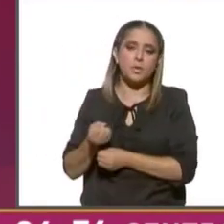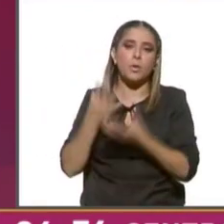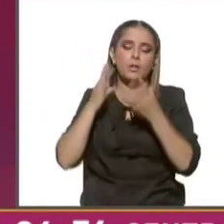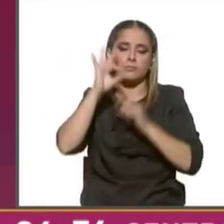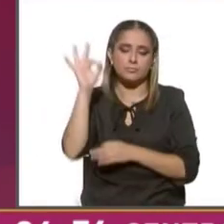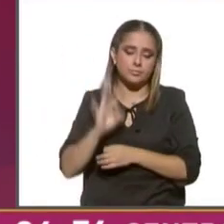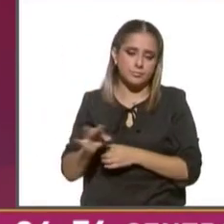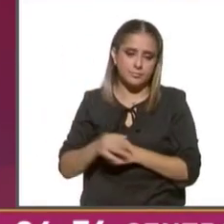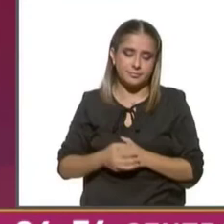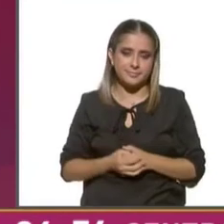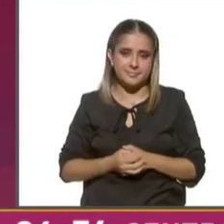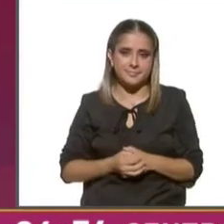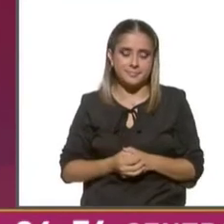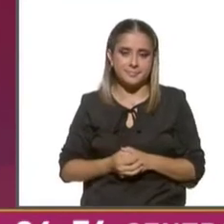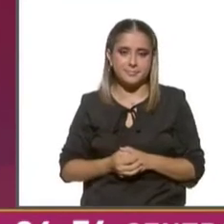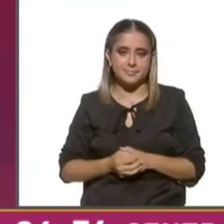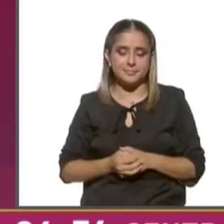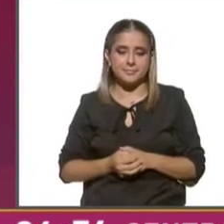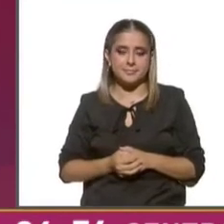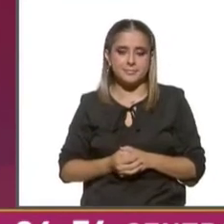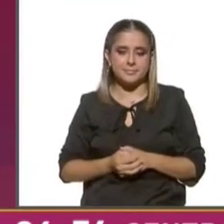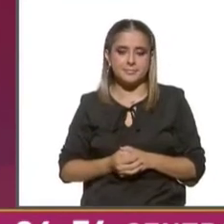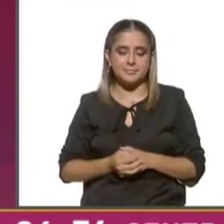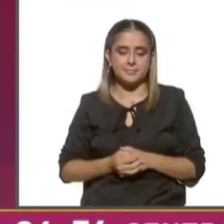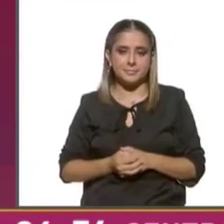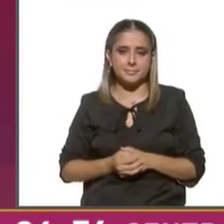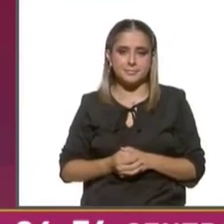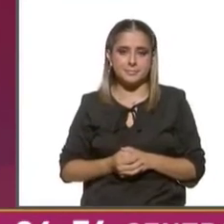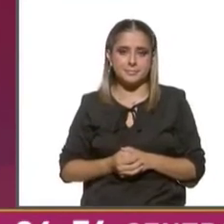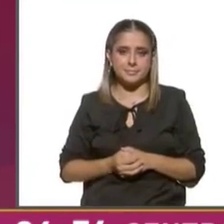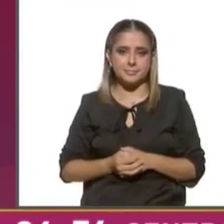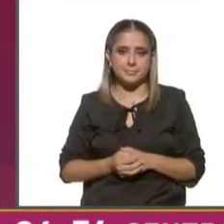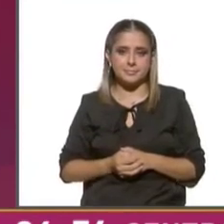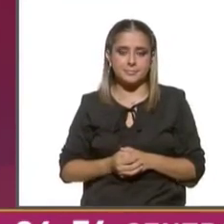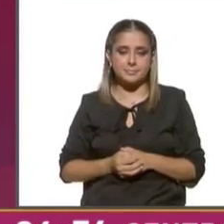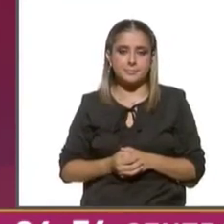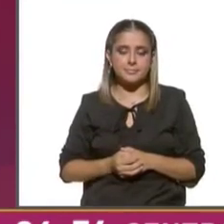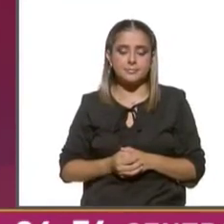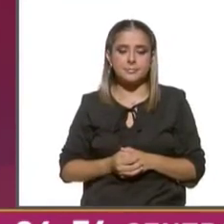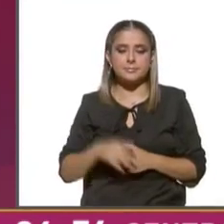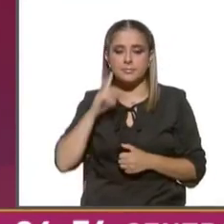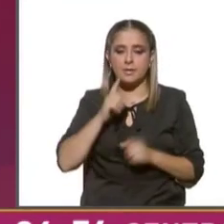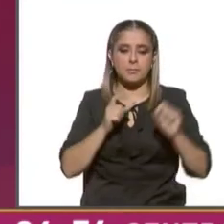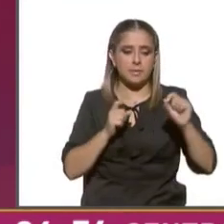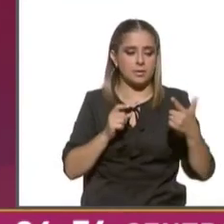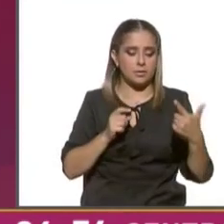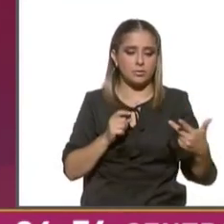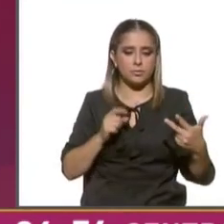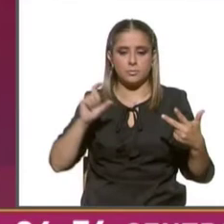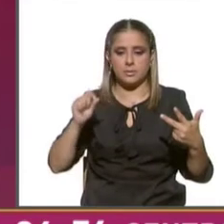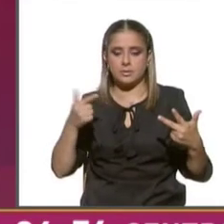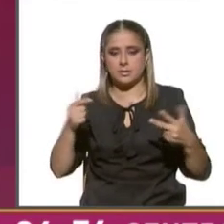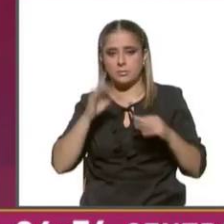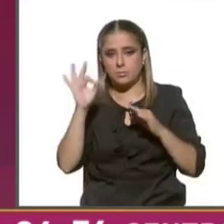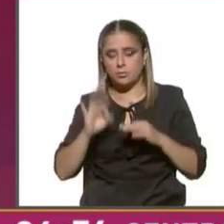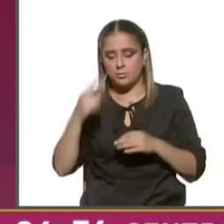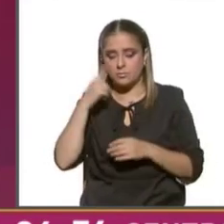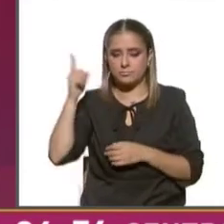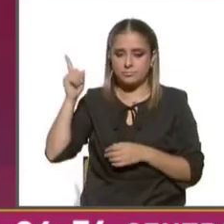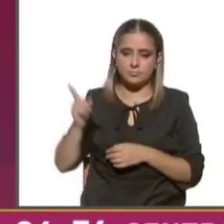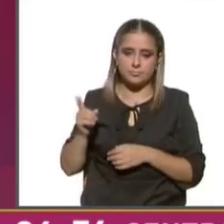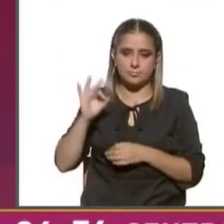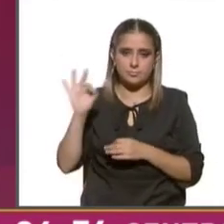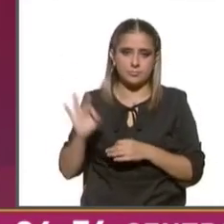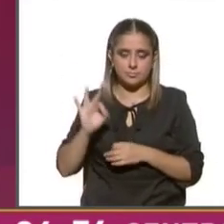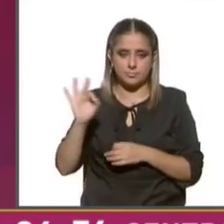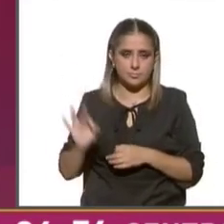21 y abril del 22, y finalmente la que se concesione solamente 28-27%. Te